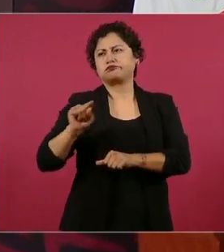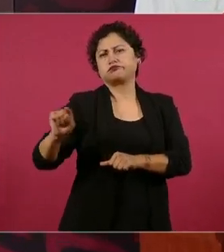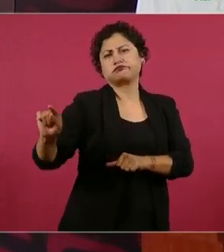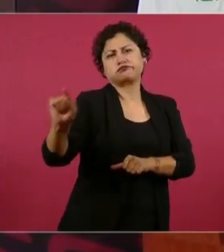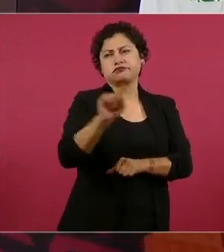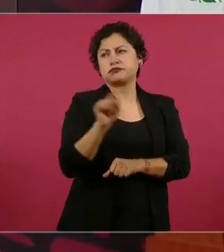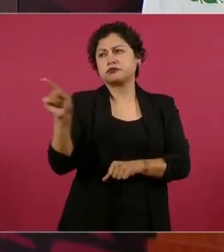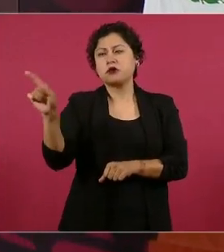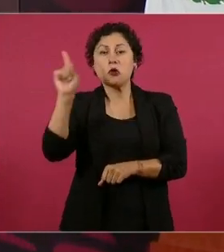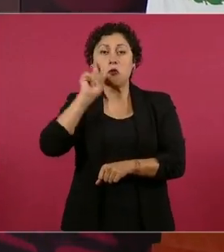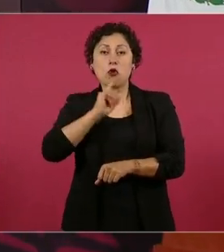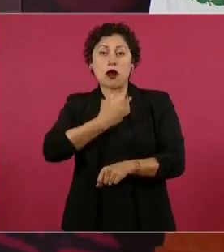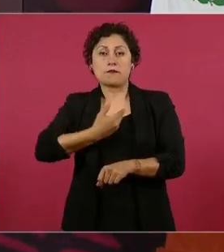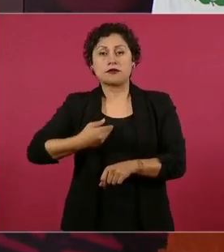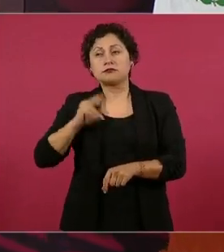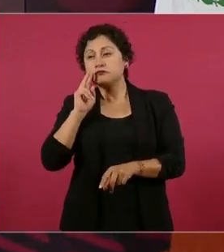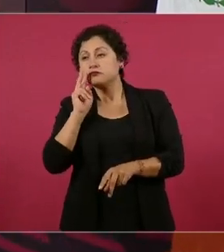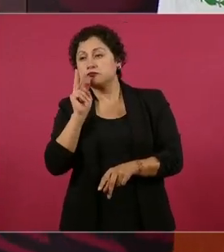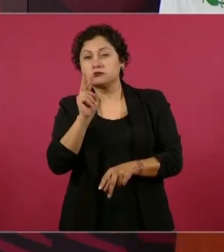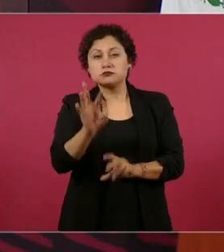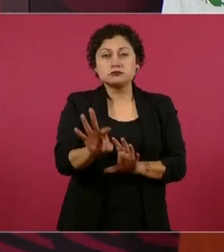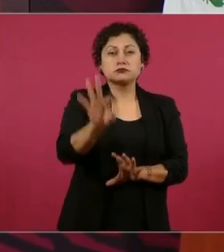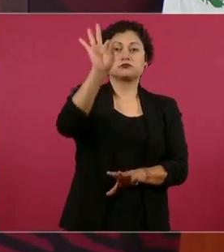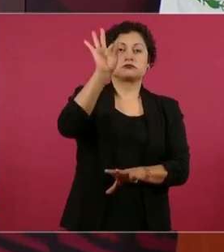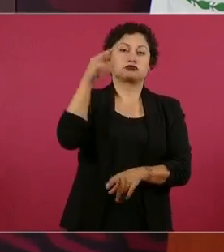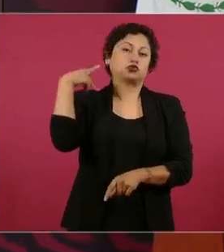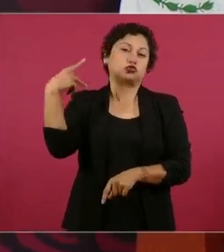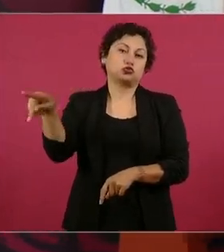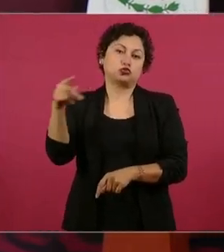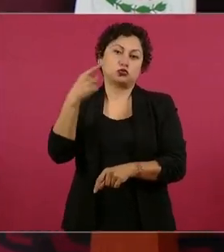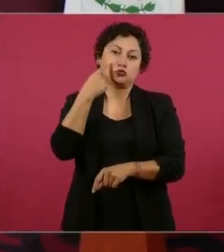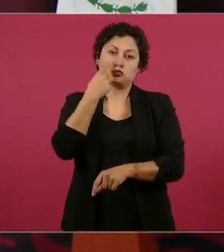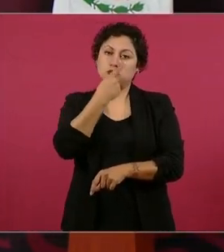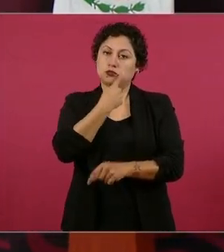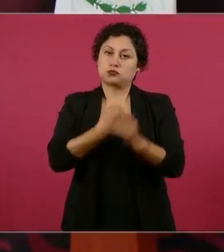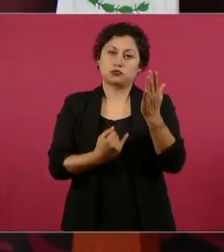Y a ella le corresponde decidir.